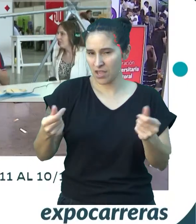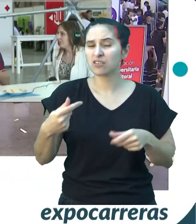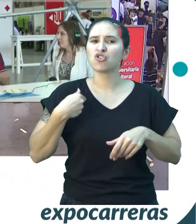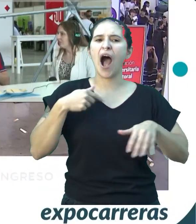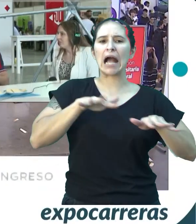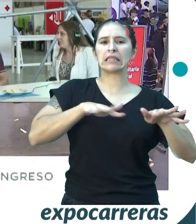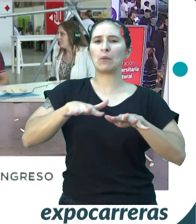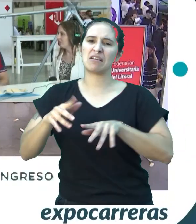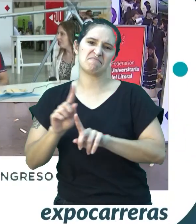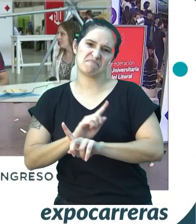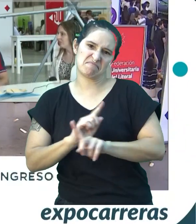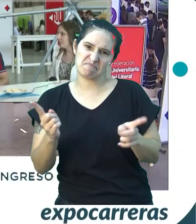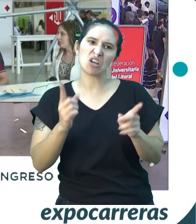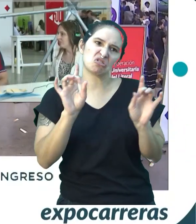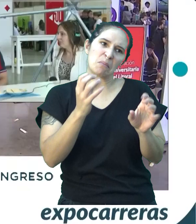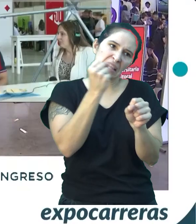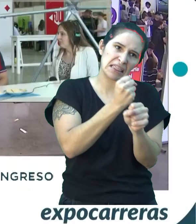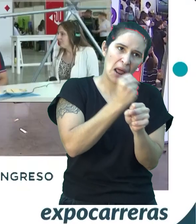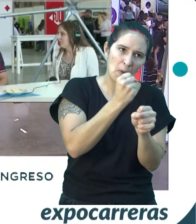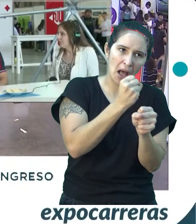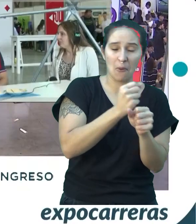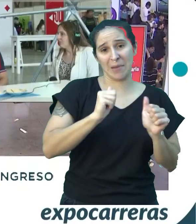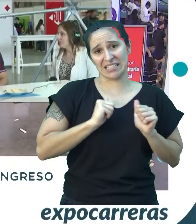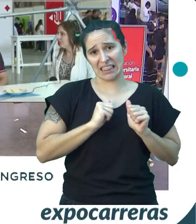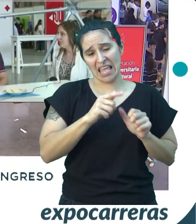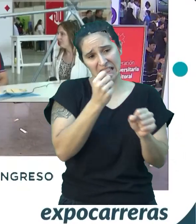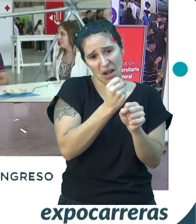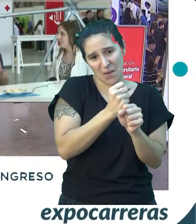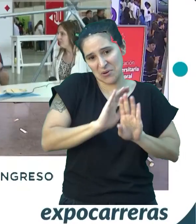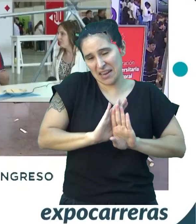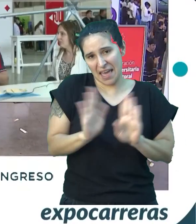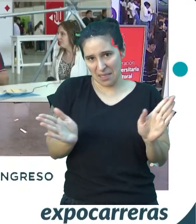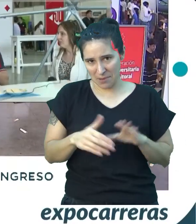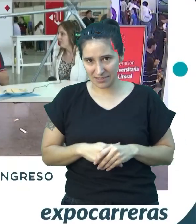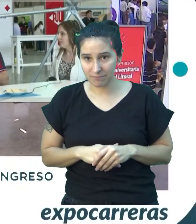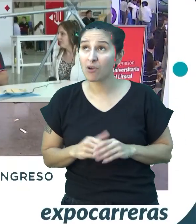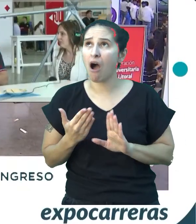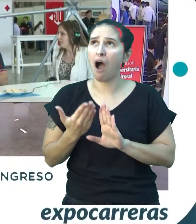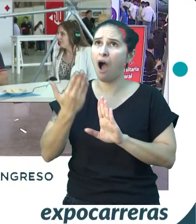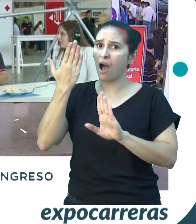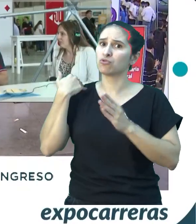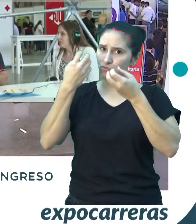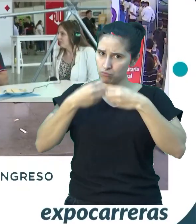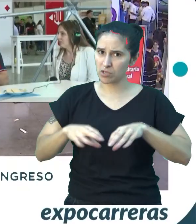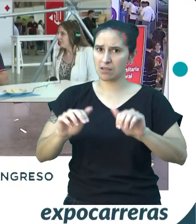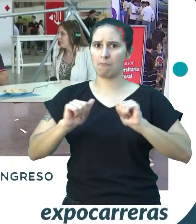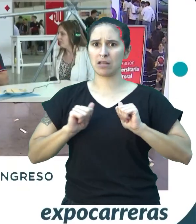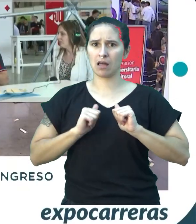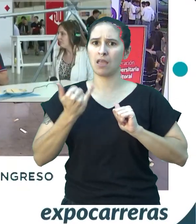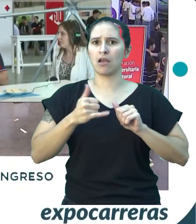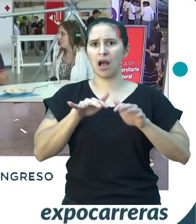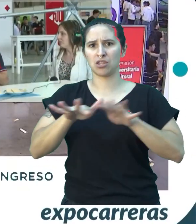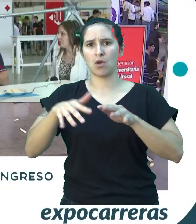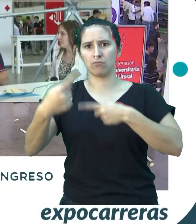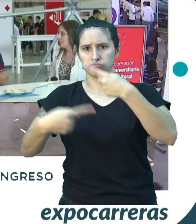el laburo como tal, la pasantía como tal, mejor dicho. Pero anteriormente, cuando entré a la pasantía, tenía un montón de otras actividades. Estaba haciendo